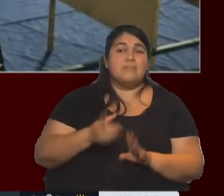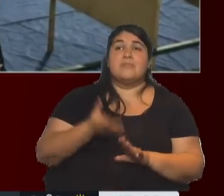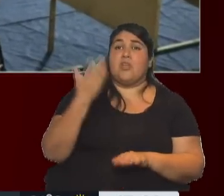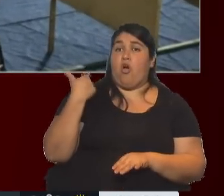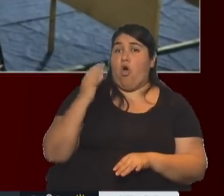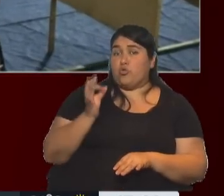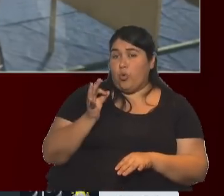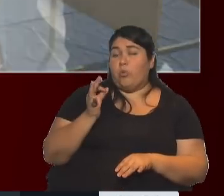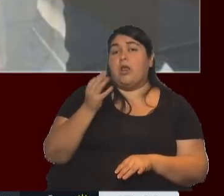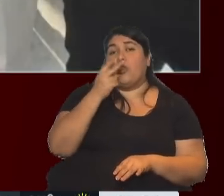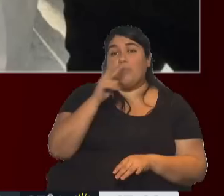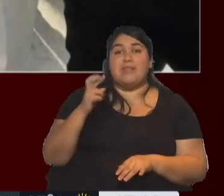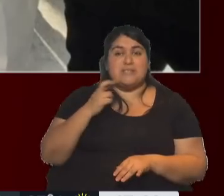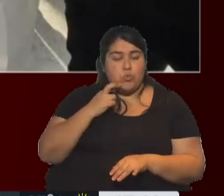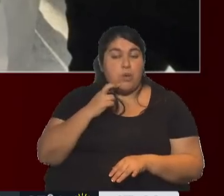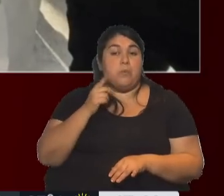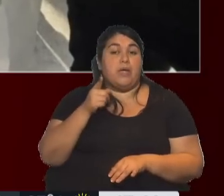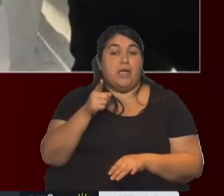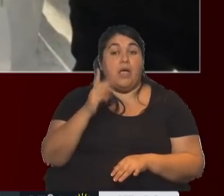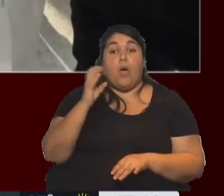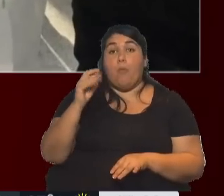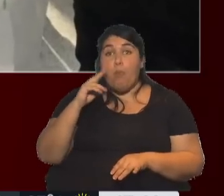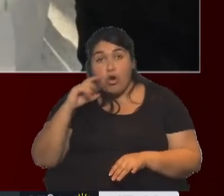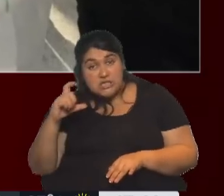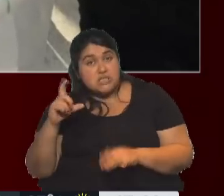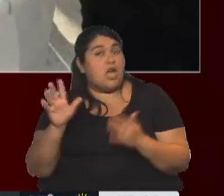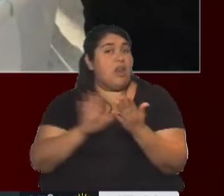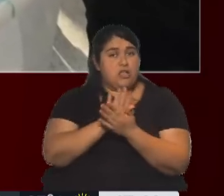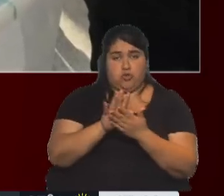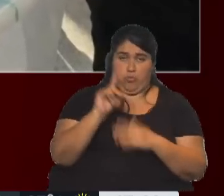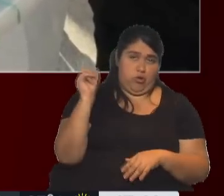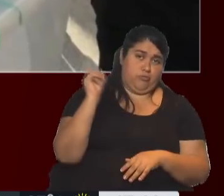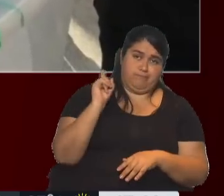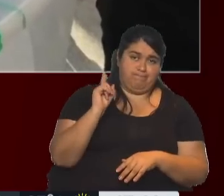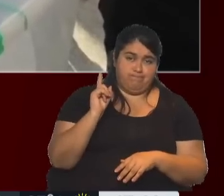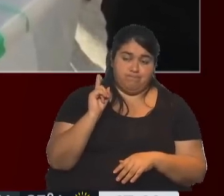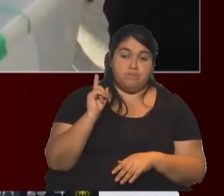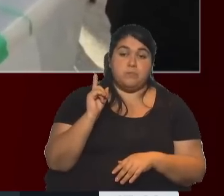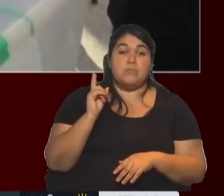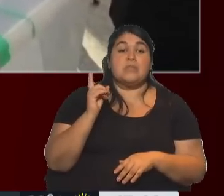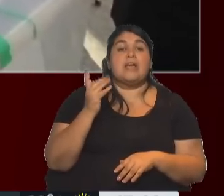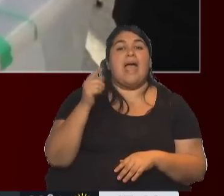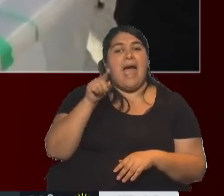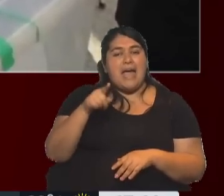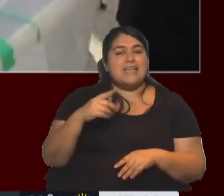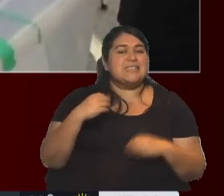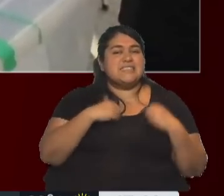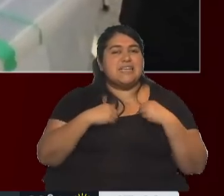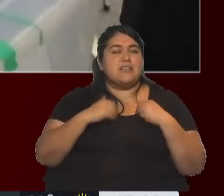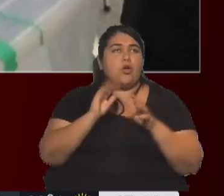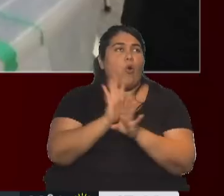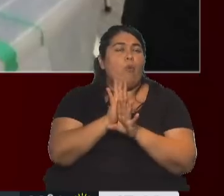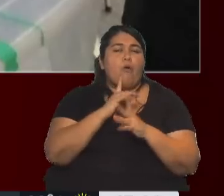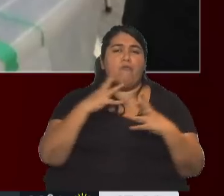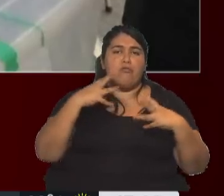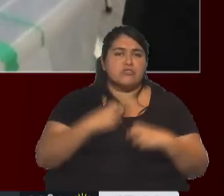y que Boric no lo resolvió. Y además, otro punto donde se canaliza la frustración de los ciudadanos con